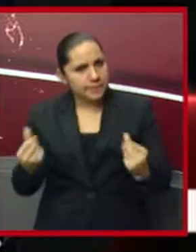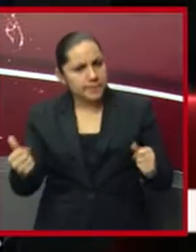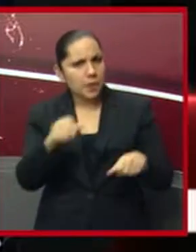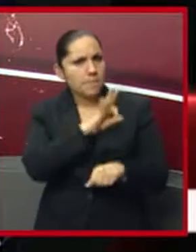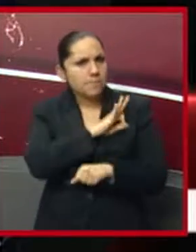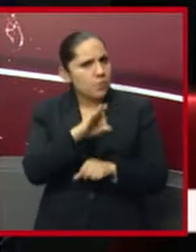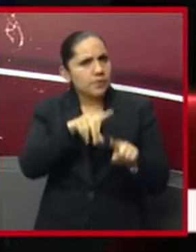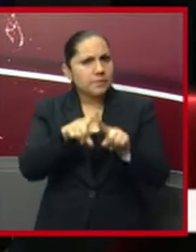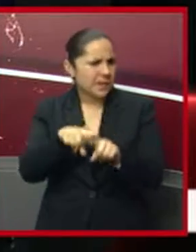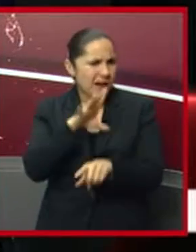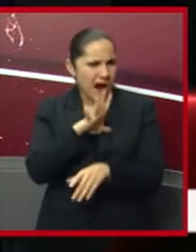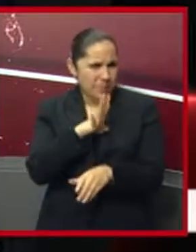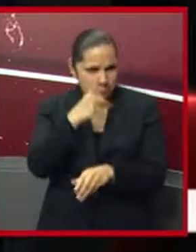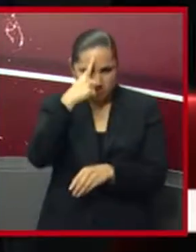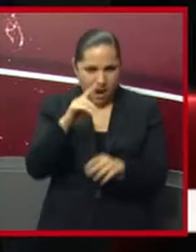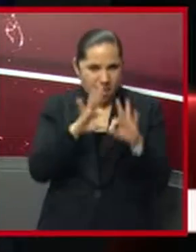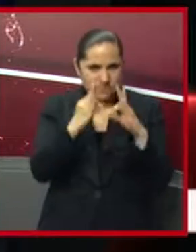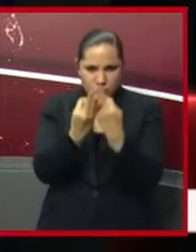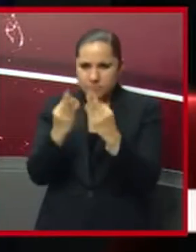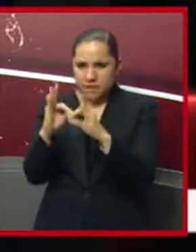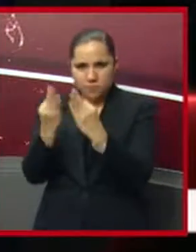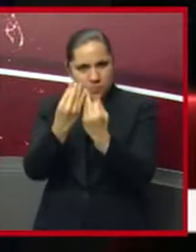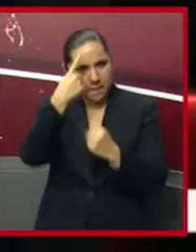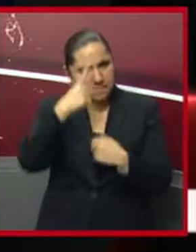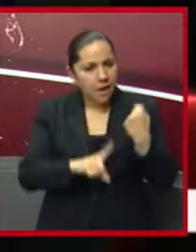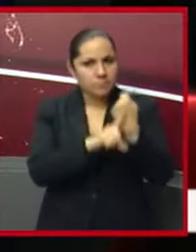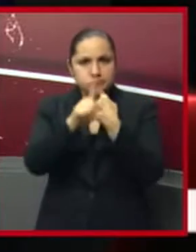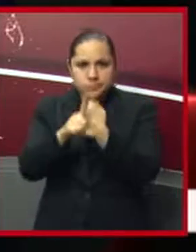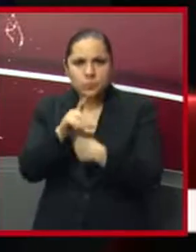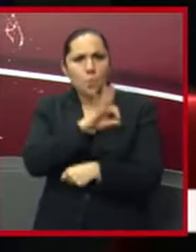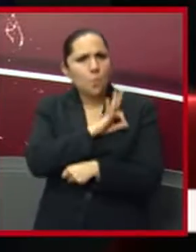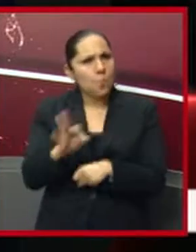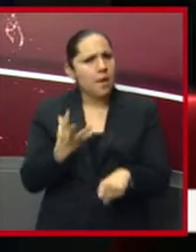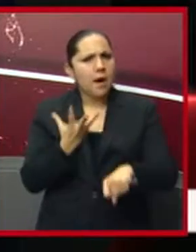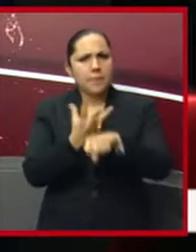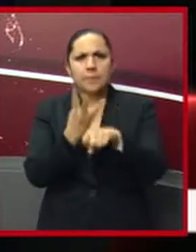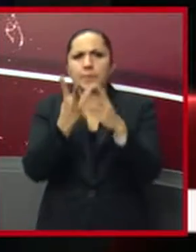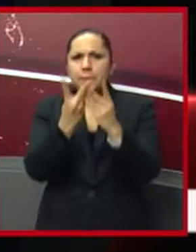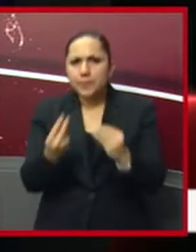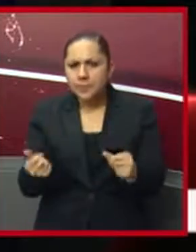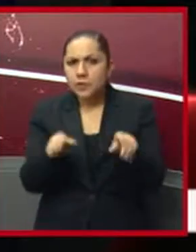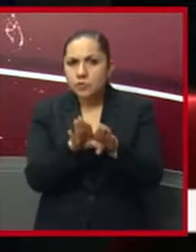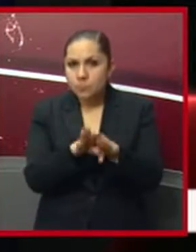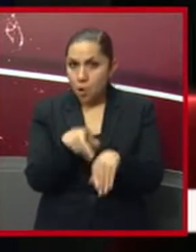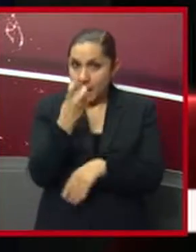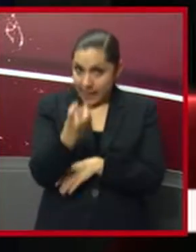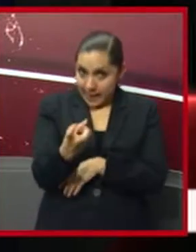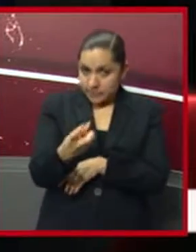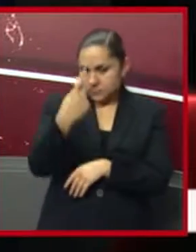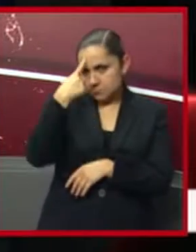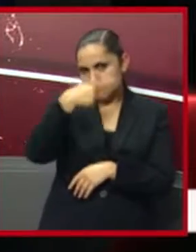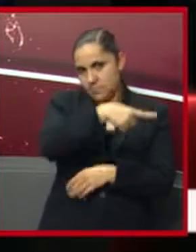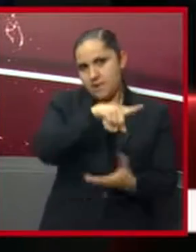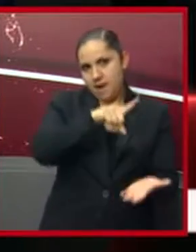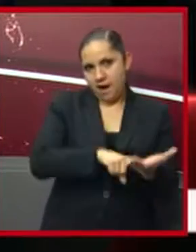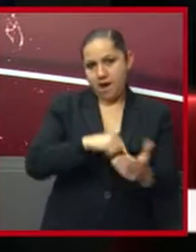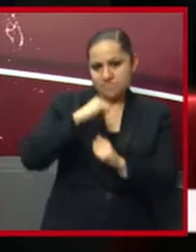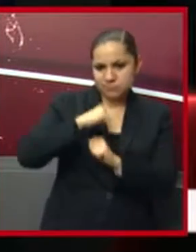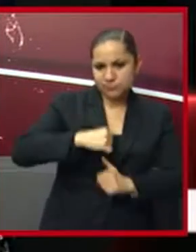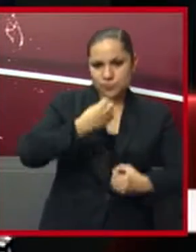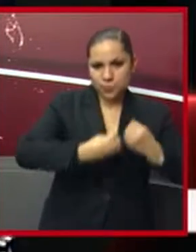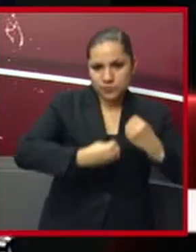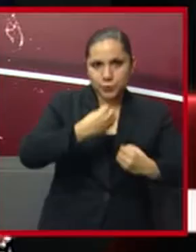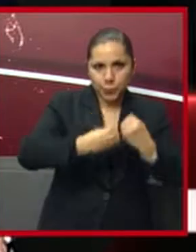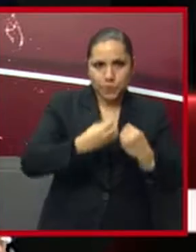alternativo de solución de conflictos. Eso es positivo. Esa instancia va a disminuir mucho la carga judicial, ya la pelea frontal